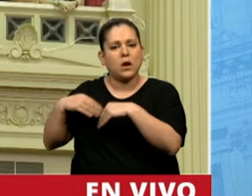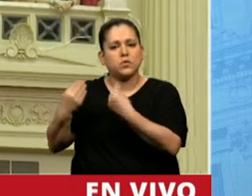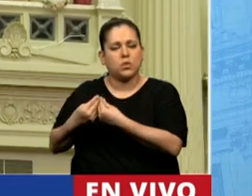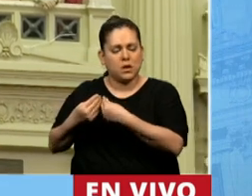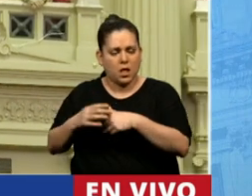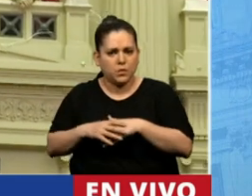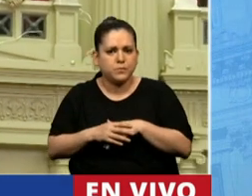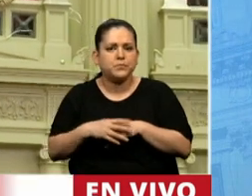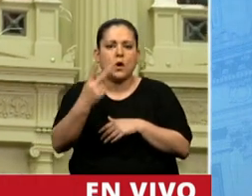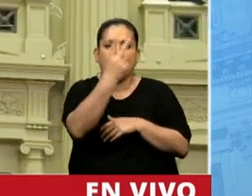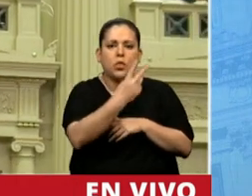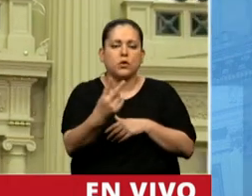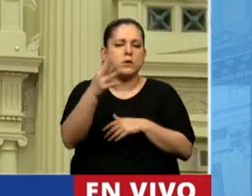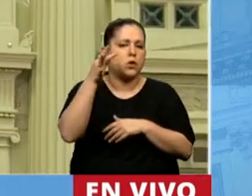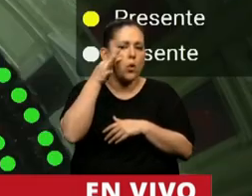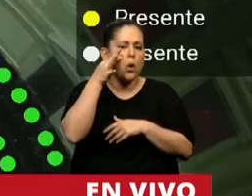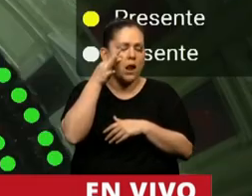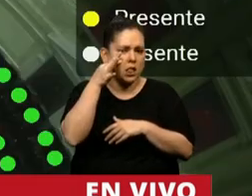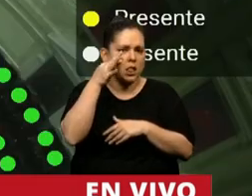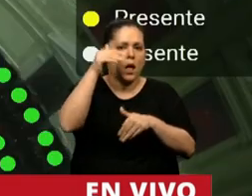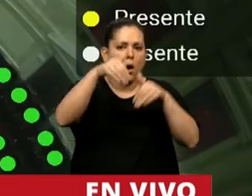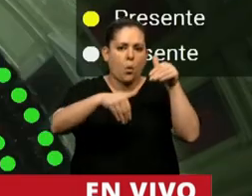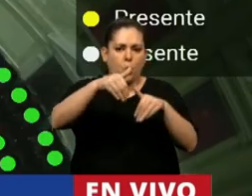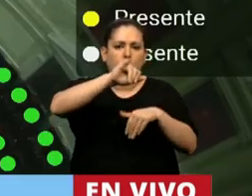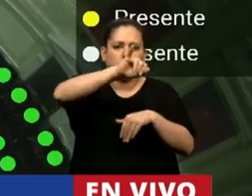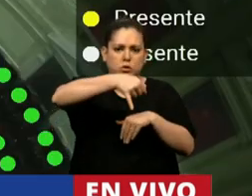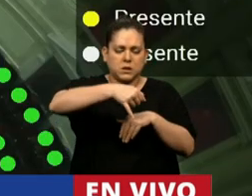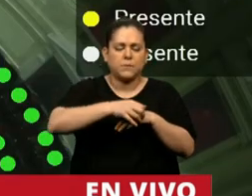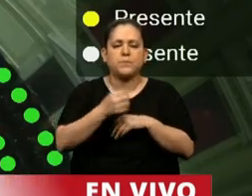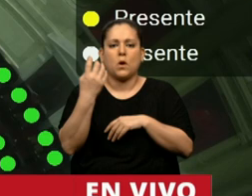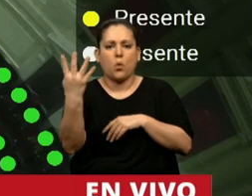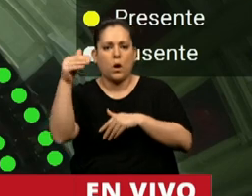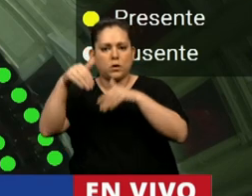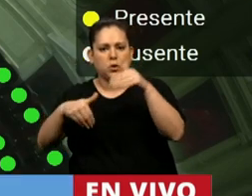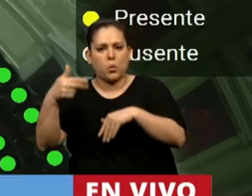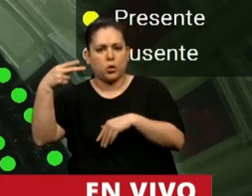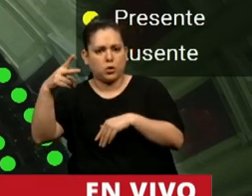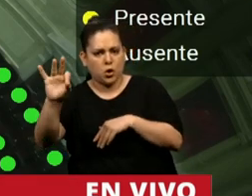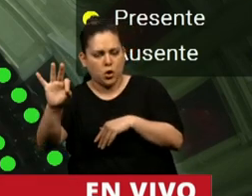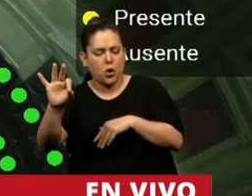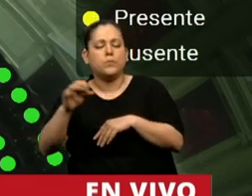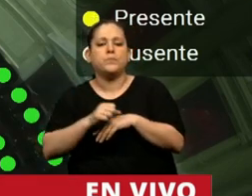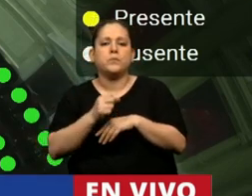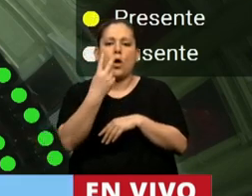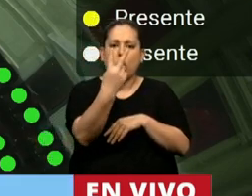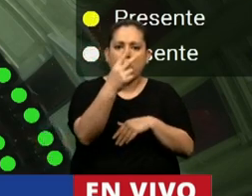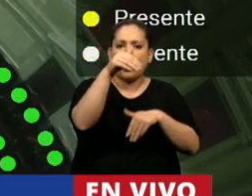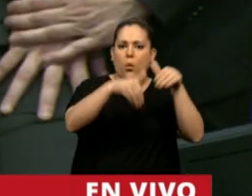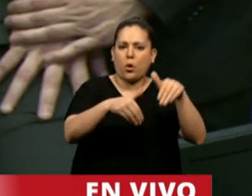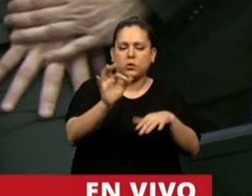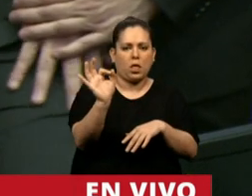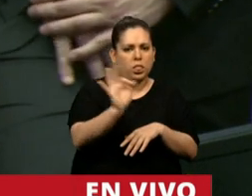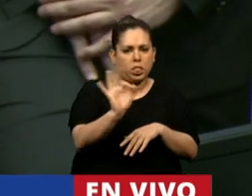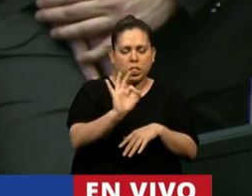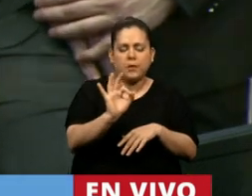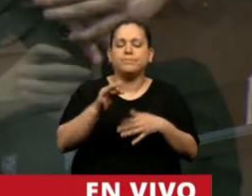resultado 240 votos afirmativos cuatro negativos dos abstenciones resulta